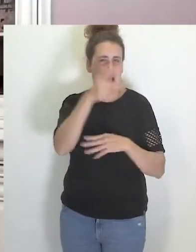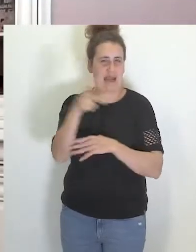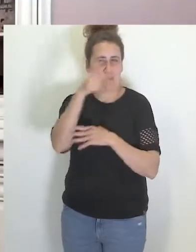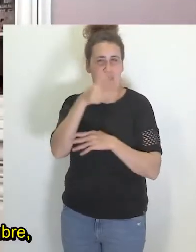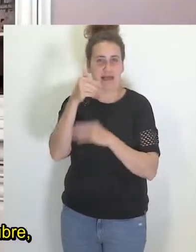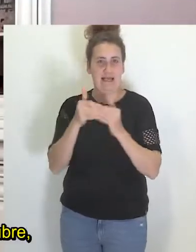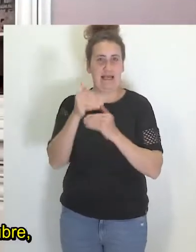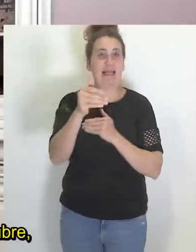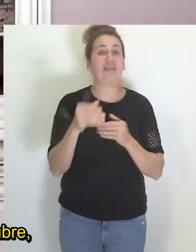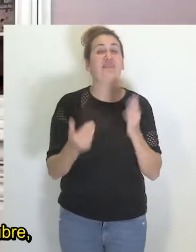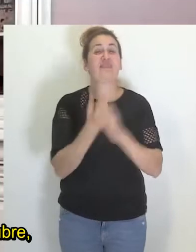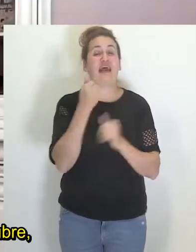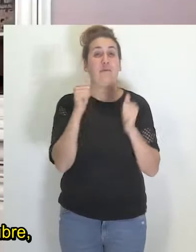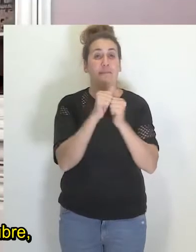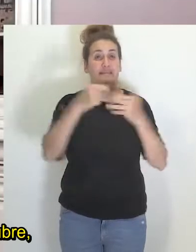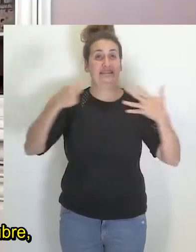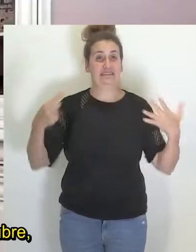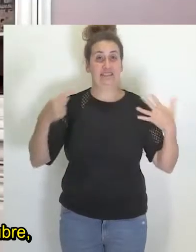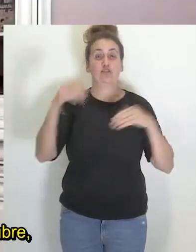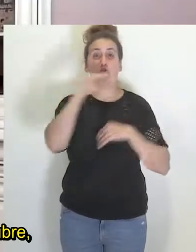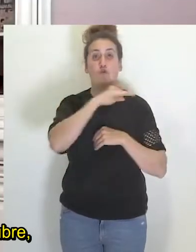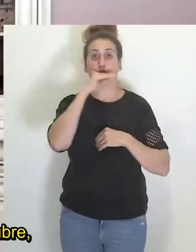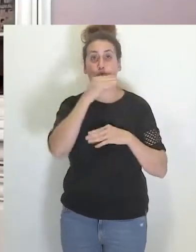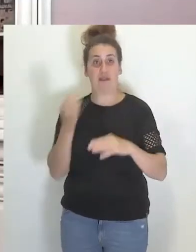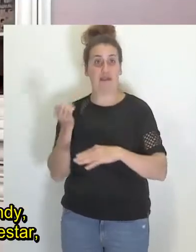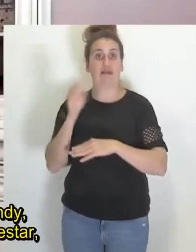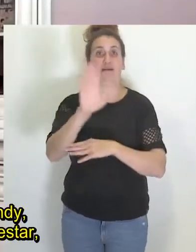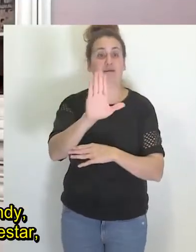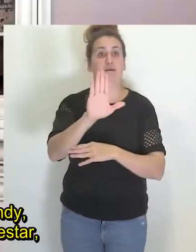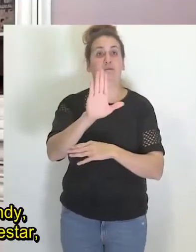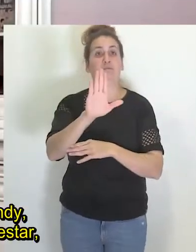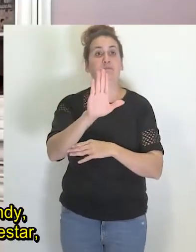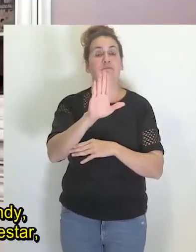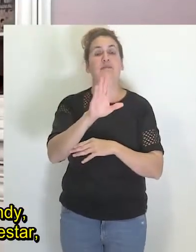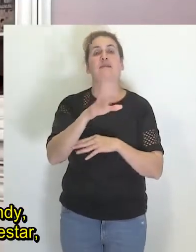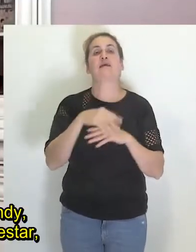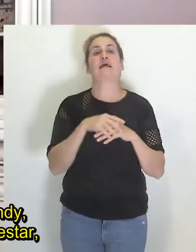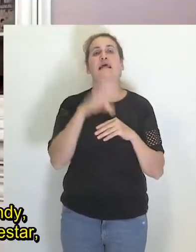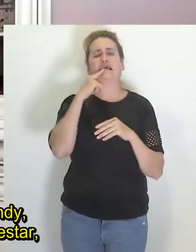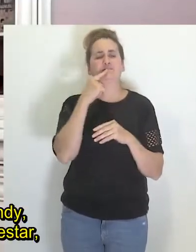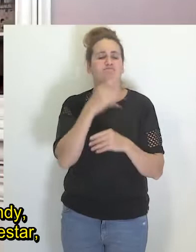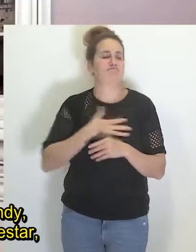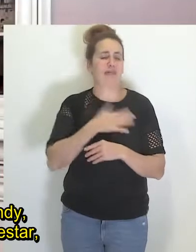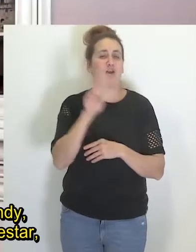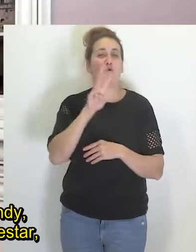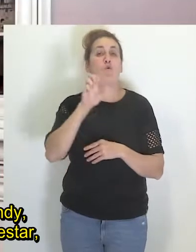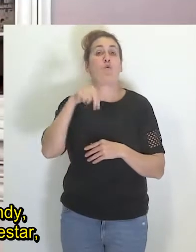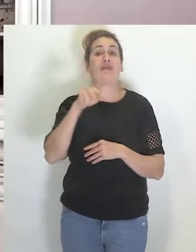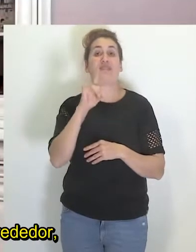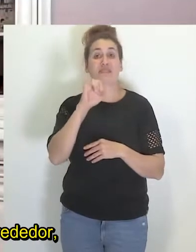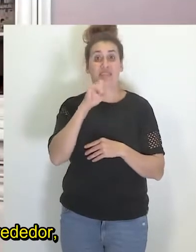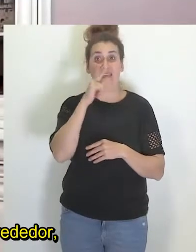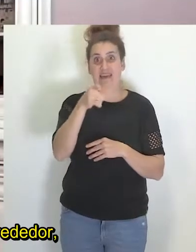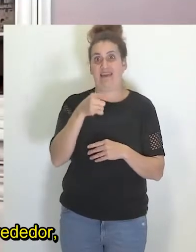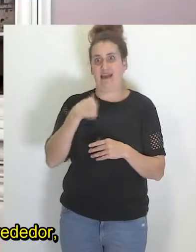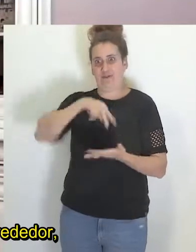grabada, se va a emitir el día 26 de octubre, y es un placer contar con Wendy, que hace el esfuerzo de poder estar